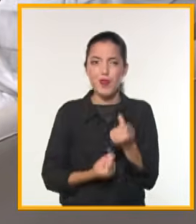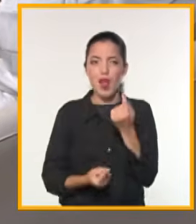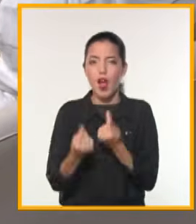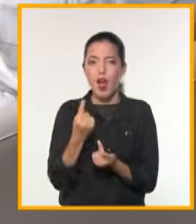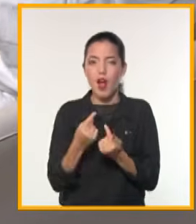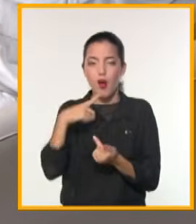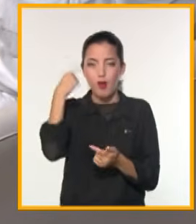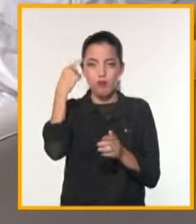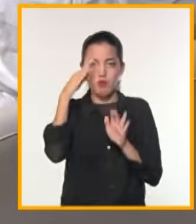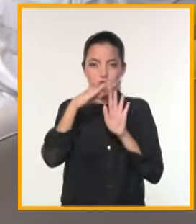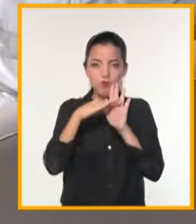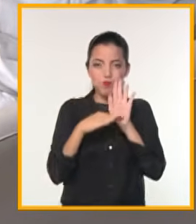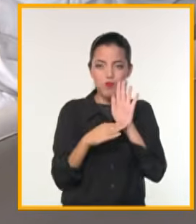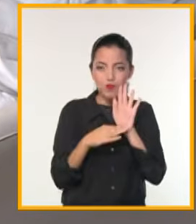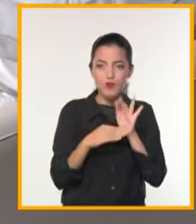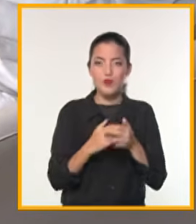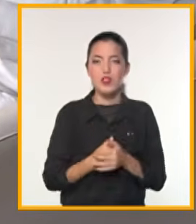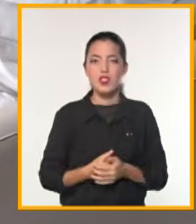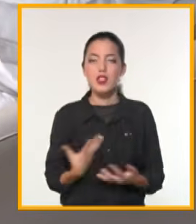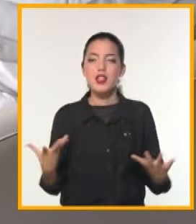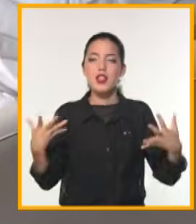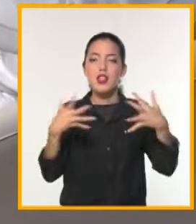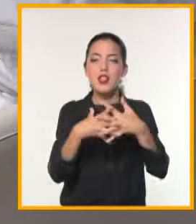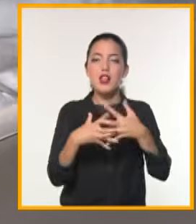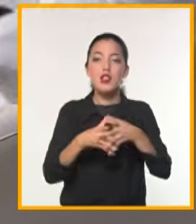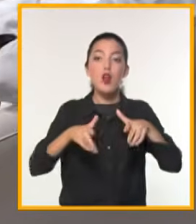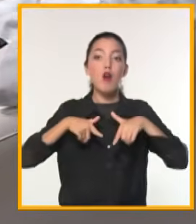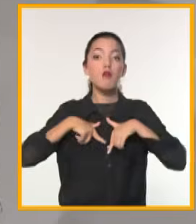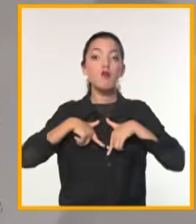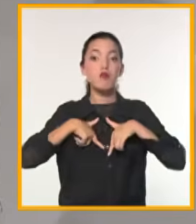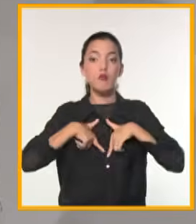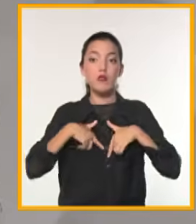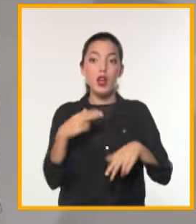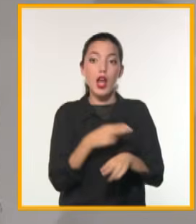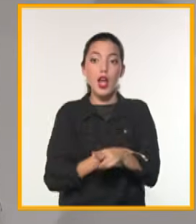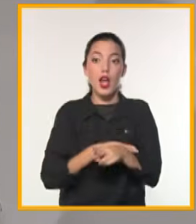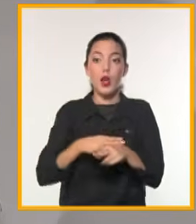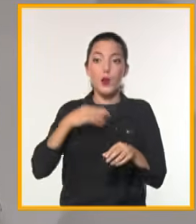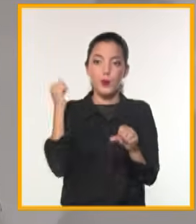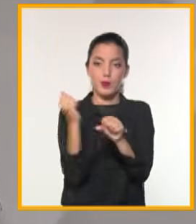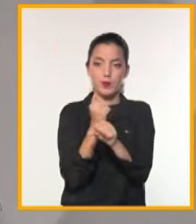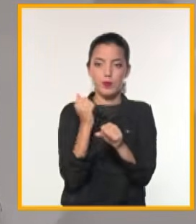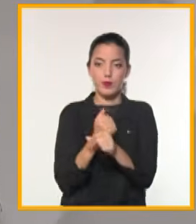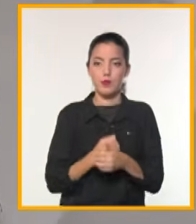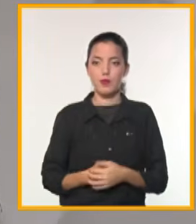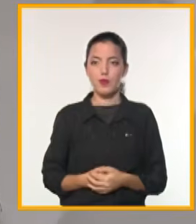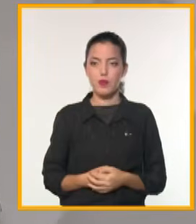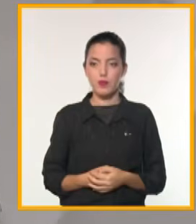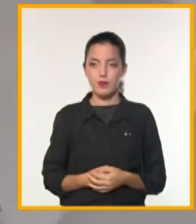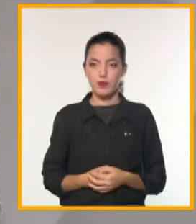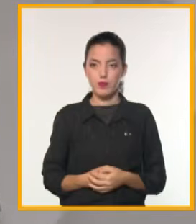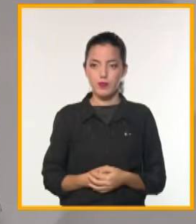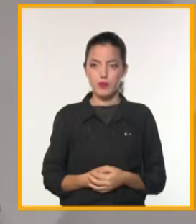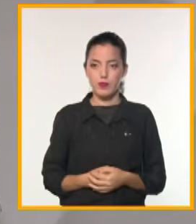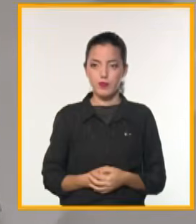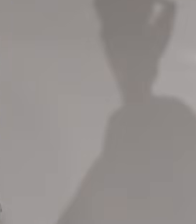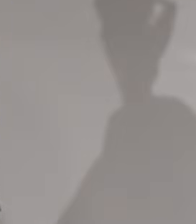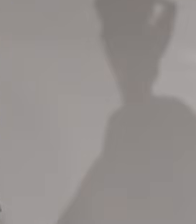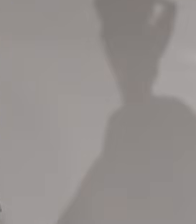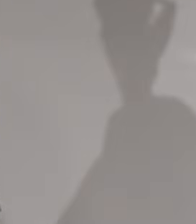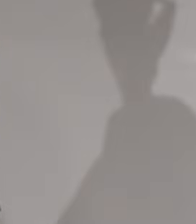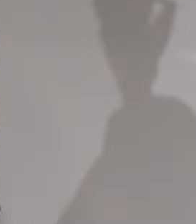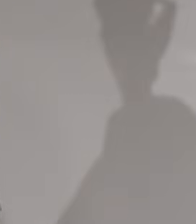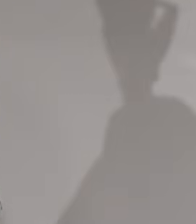tiene tanto que ver con esa medalla pequeñita de héroe del trabajo de la República de Cuba que tiene en el pecho, es haber levantado